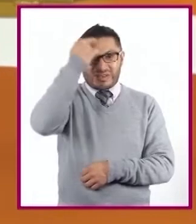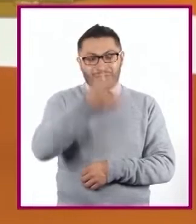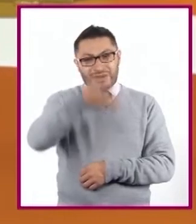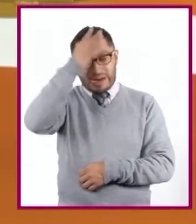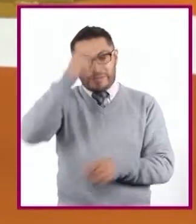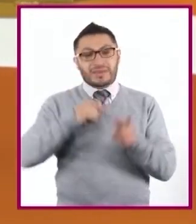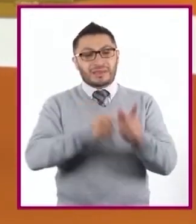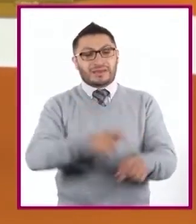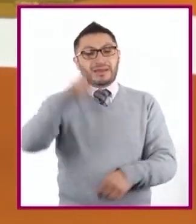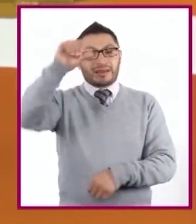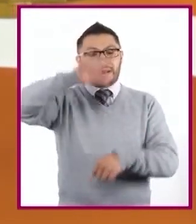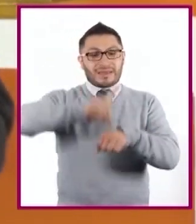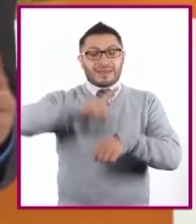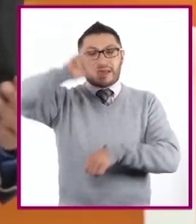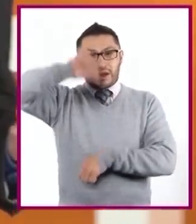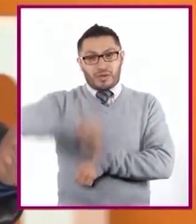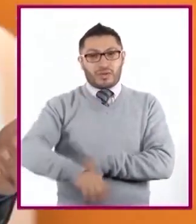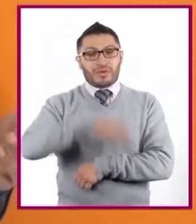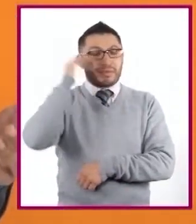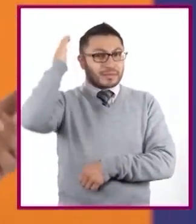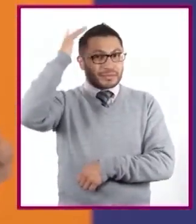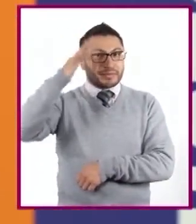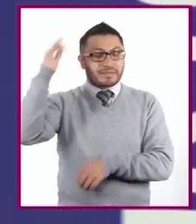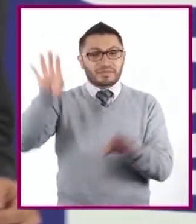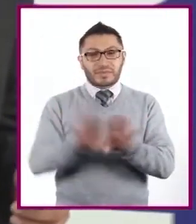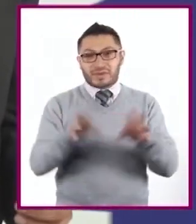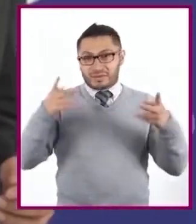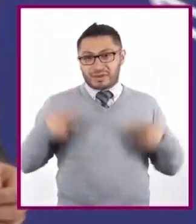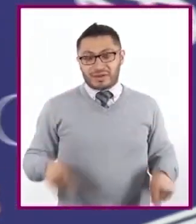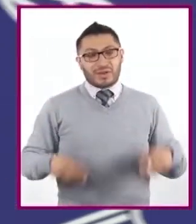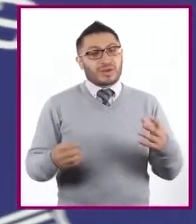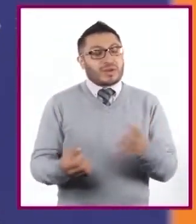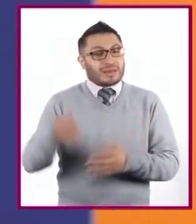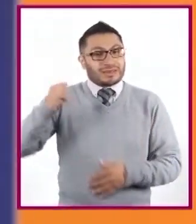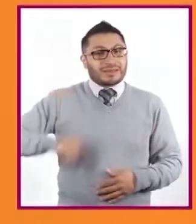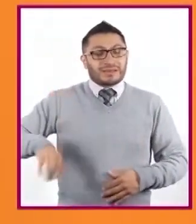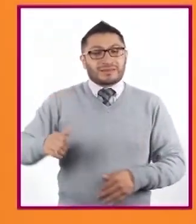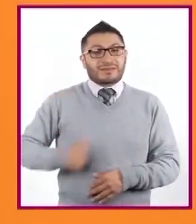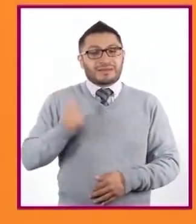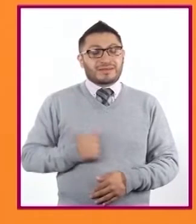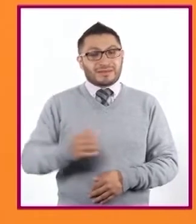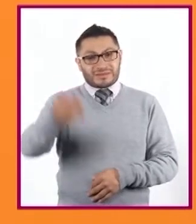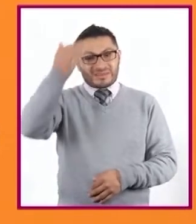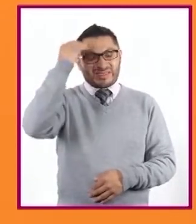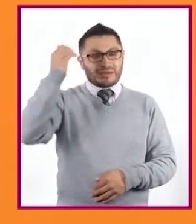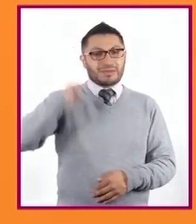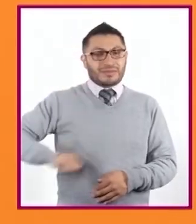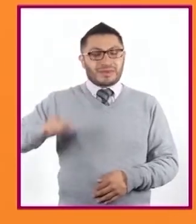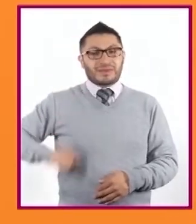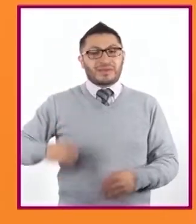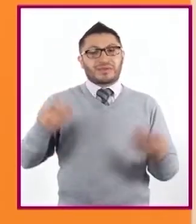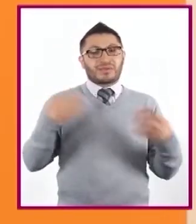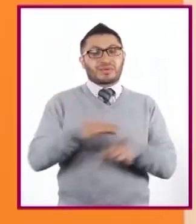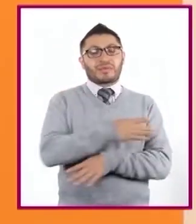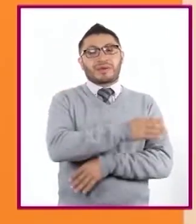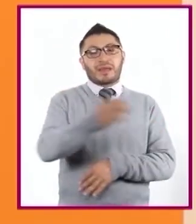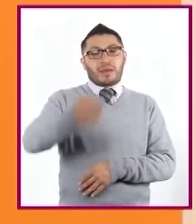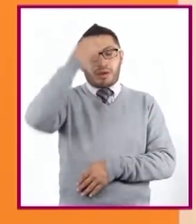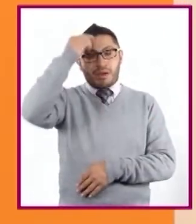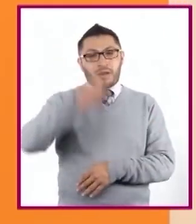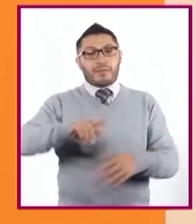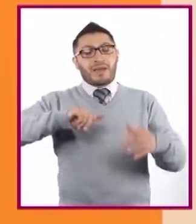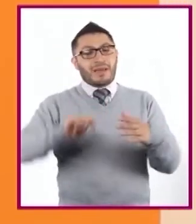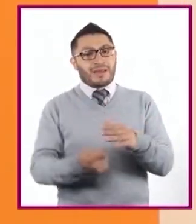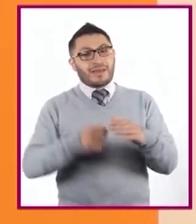de hoy, analizaremos cómo los habitantes novohispanos aprovecharon los conocimientos agrícolas de los indígenas para implementar la